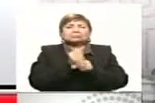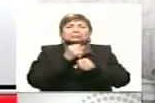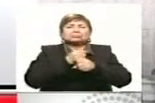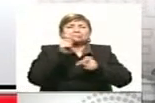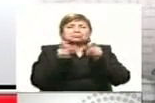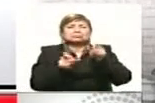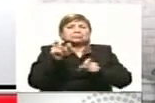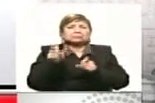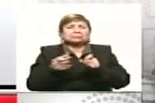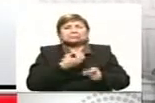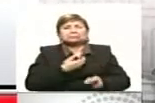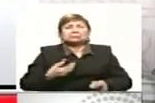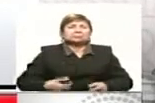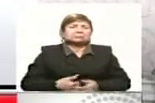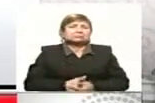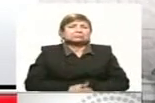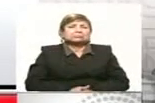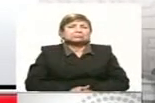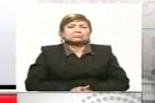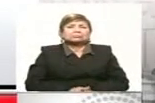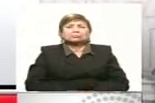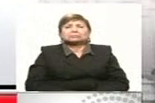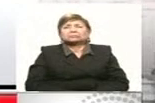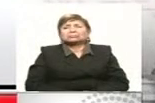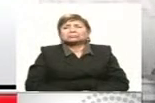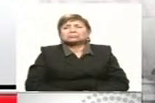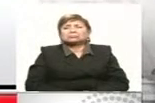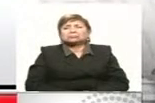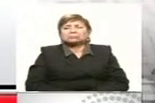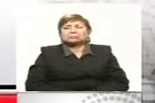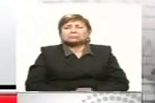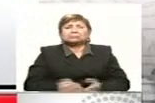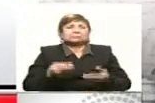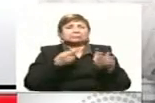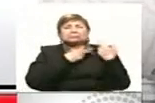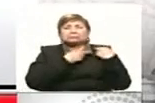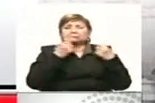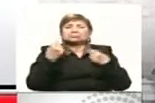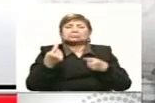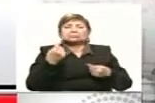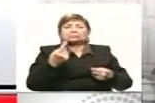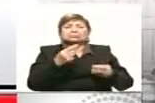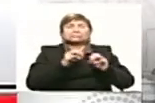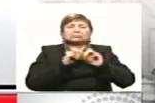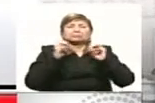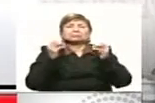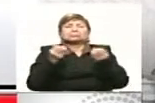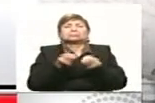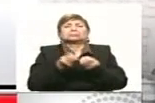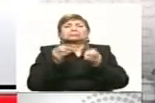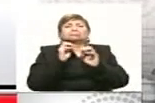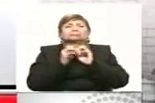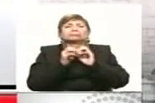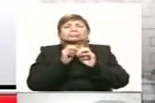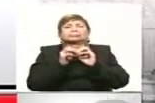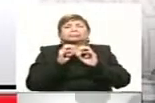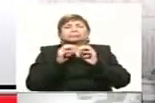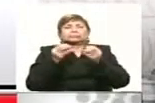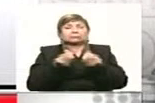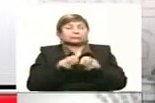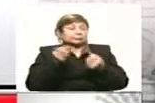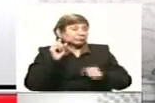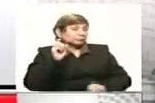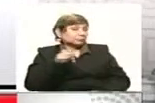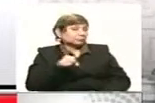pública. Ya, una serie de esos problemas que corresponde a cada organismo ejecutor resolverlo, ¿no? ¿Me explico? Si